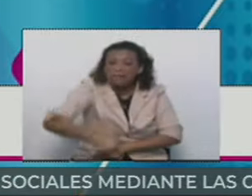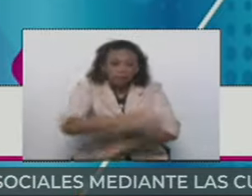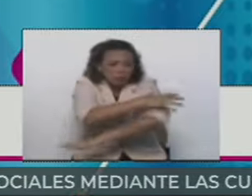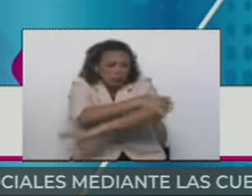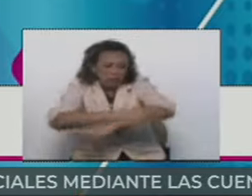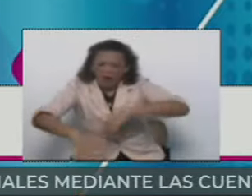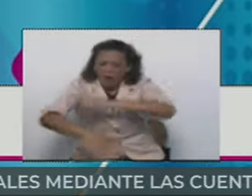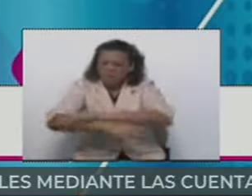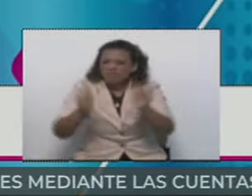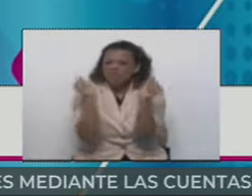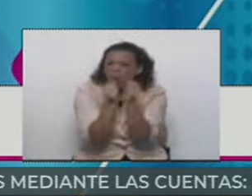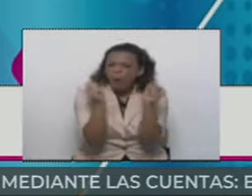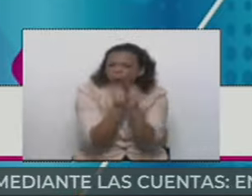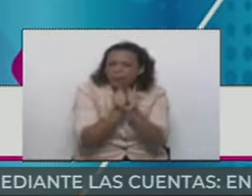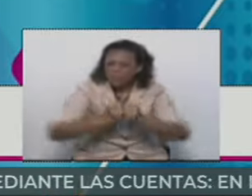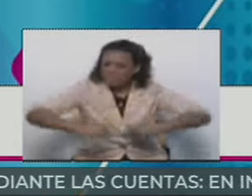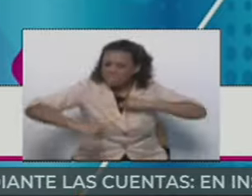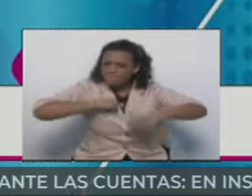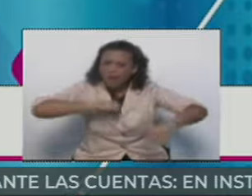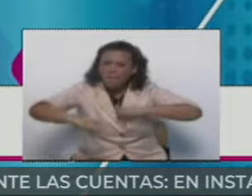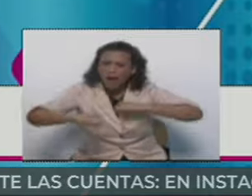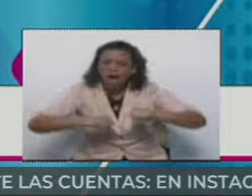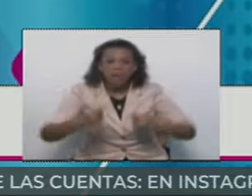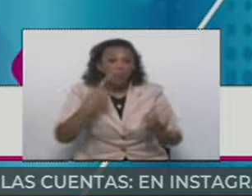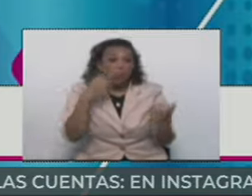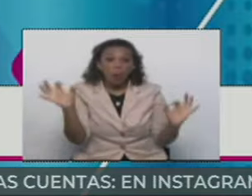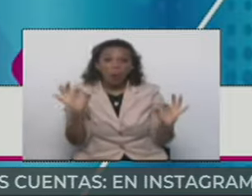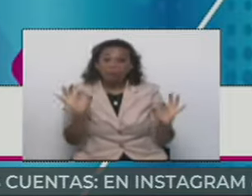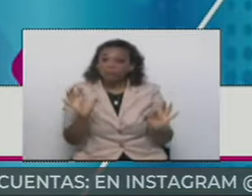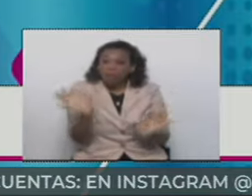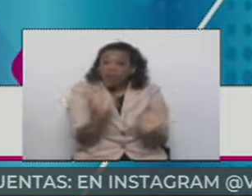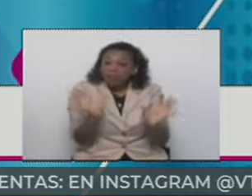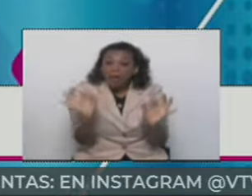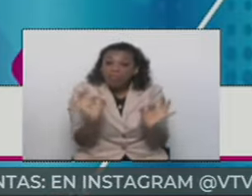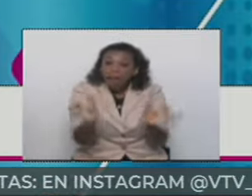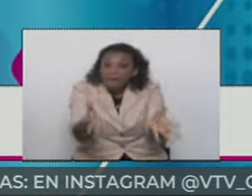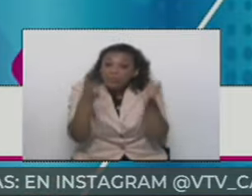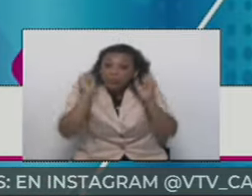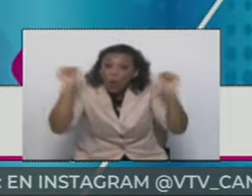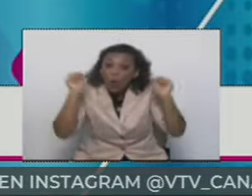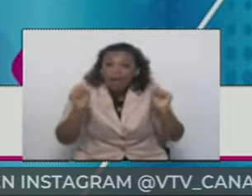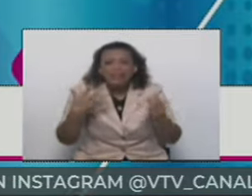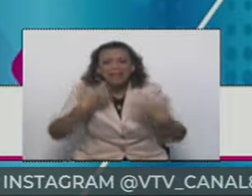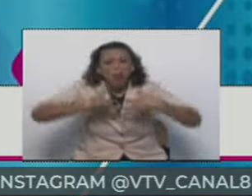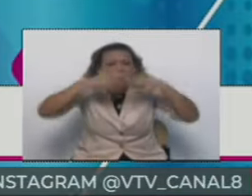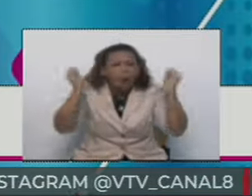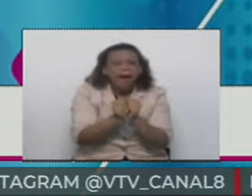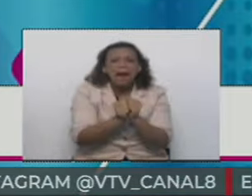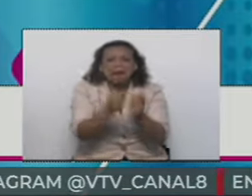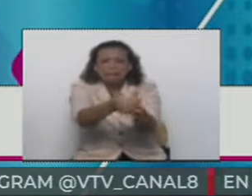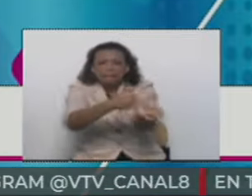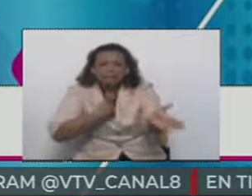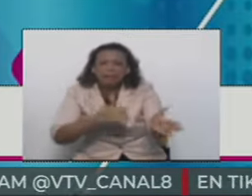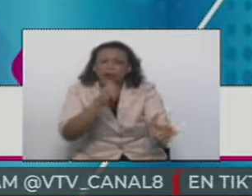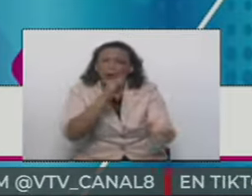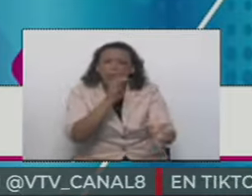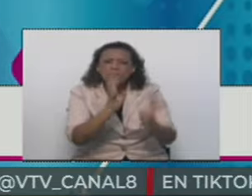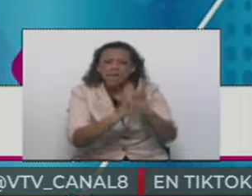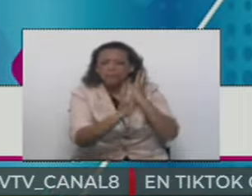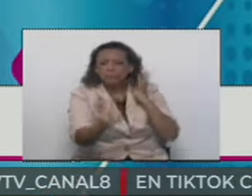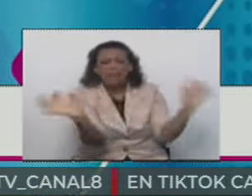curtido, preparado. Si no, no estuviéramos victoriosos. Después de tanta guerra económica, tanta guerra